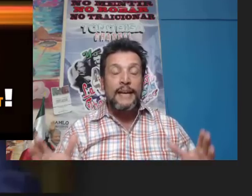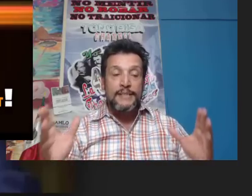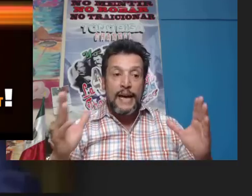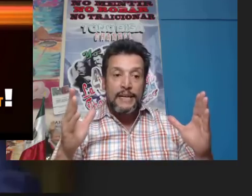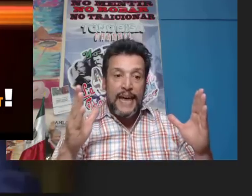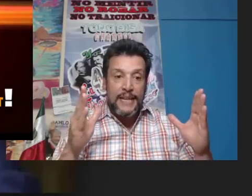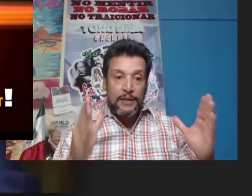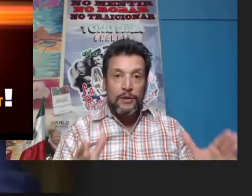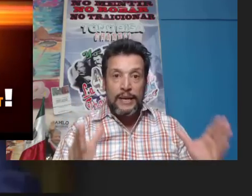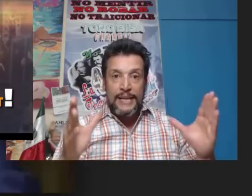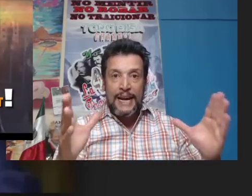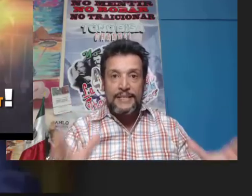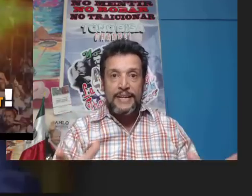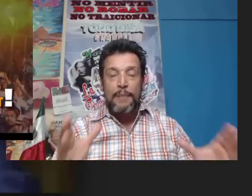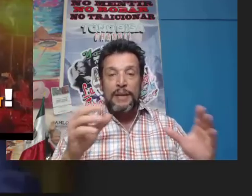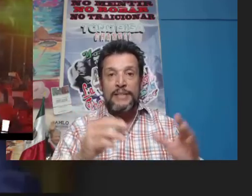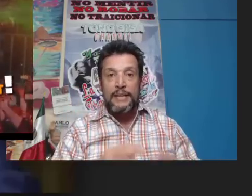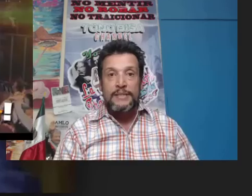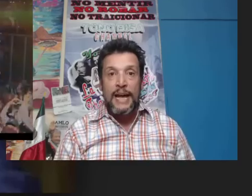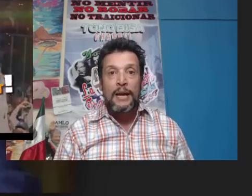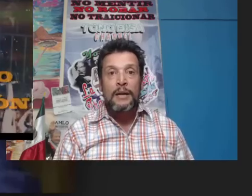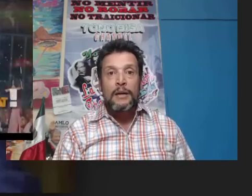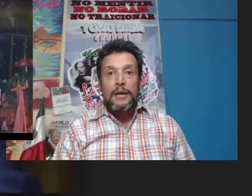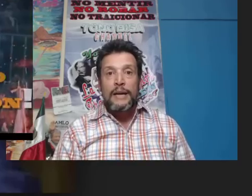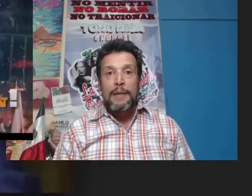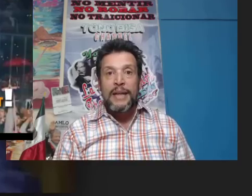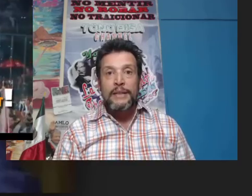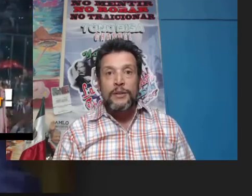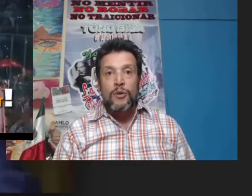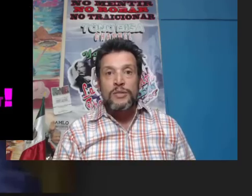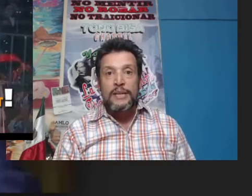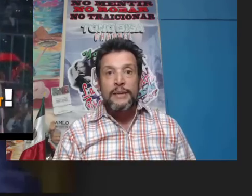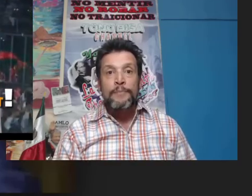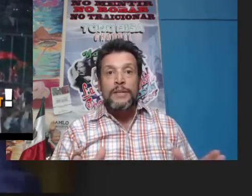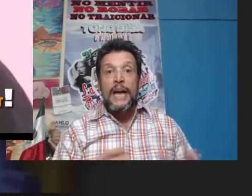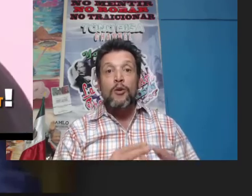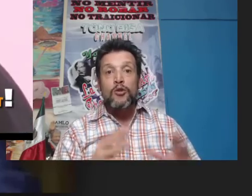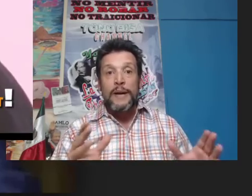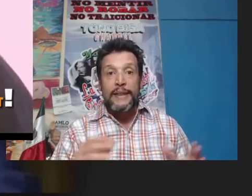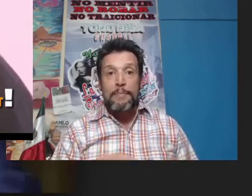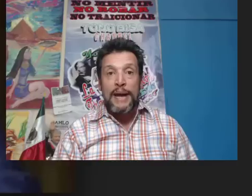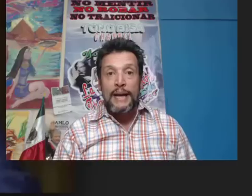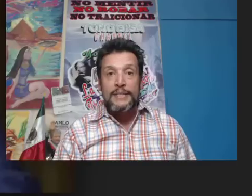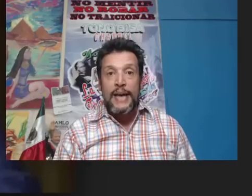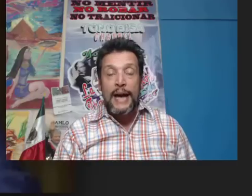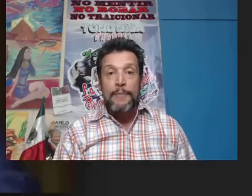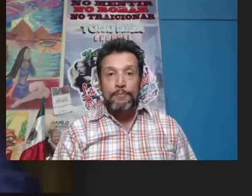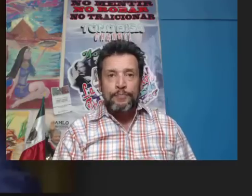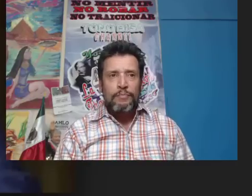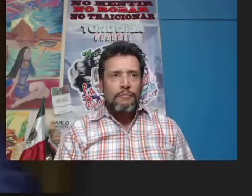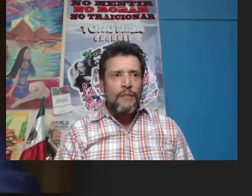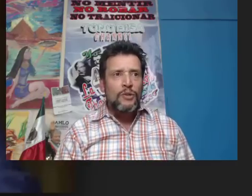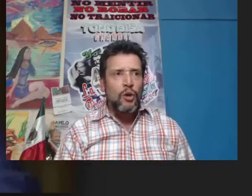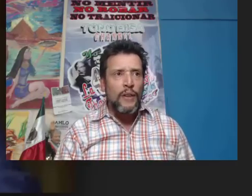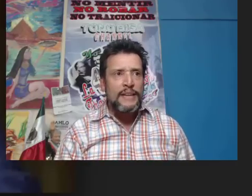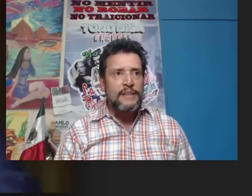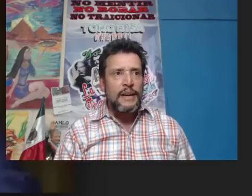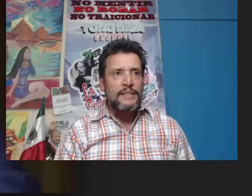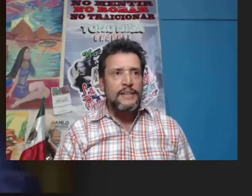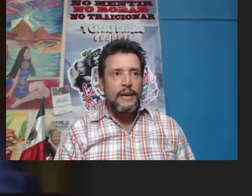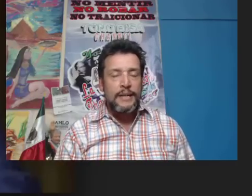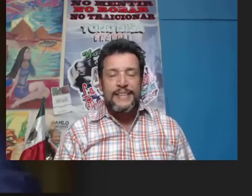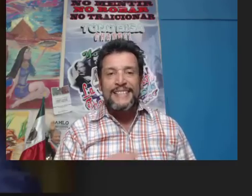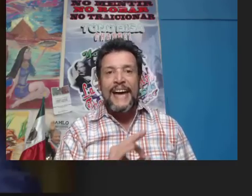no hasta estar ya, ya en la silla presidencial, realmente entonces ya hay luz verde para que se haga